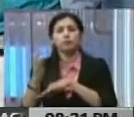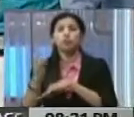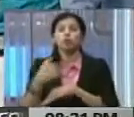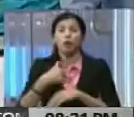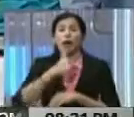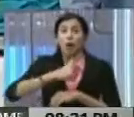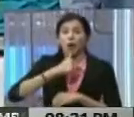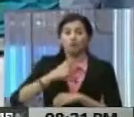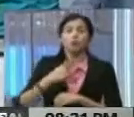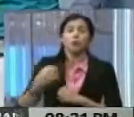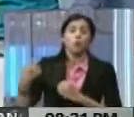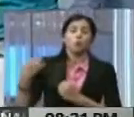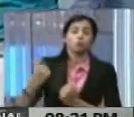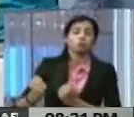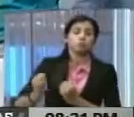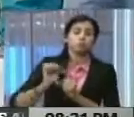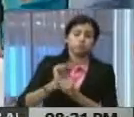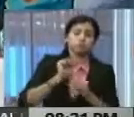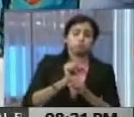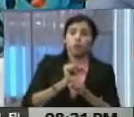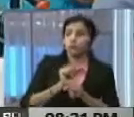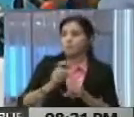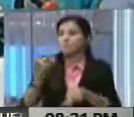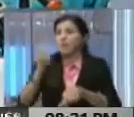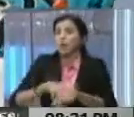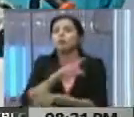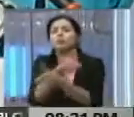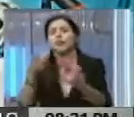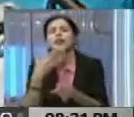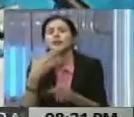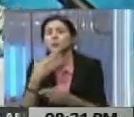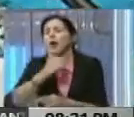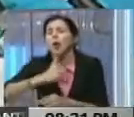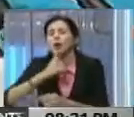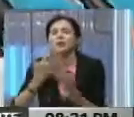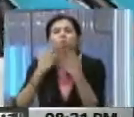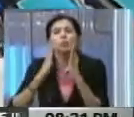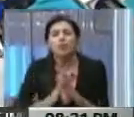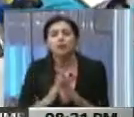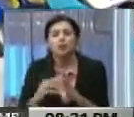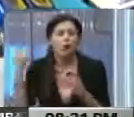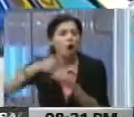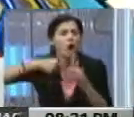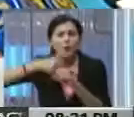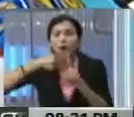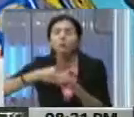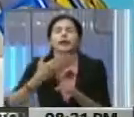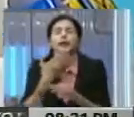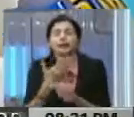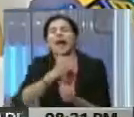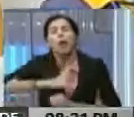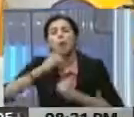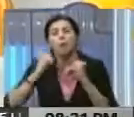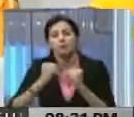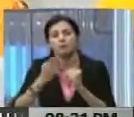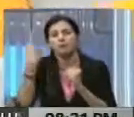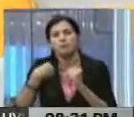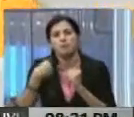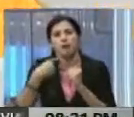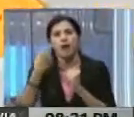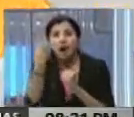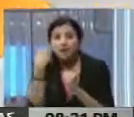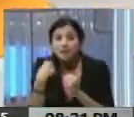porque ustedes nos entregaron. De verdad, full gracias a muchos los que nos conocen desde antes, a algunos los que son nuevos, pero gracias porque sabemos que la agenda de